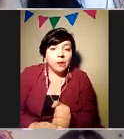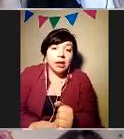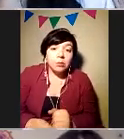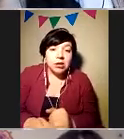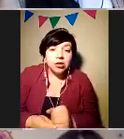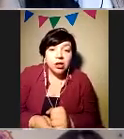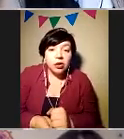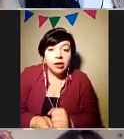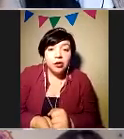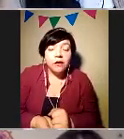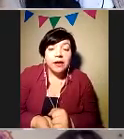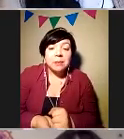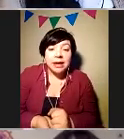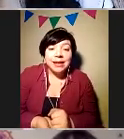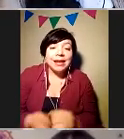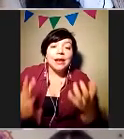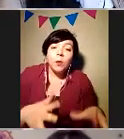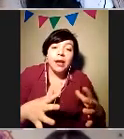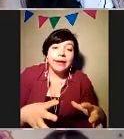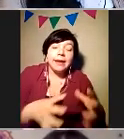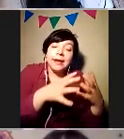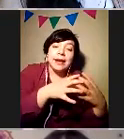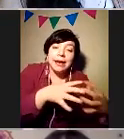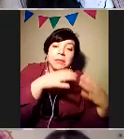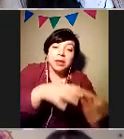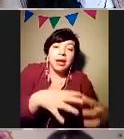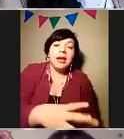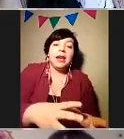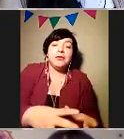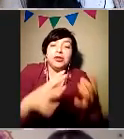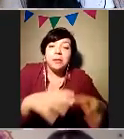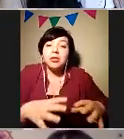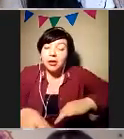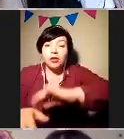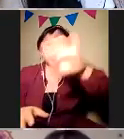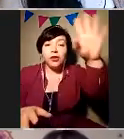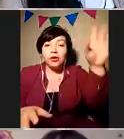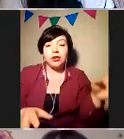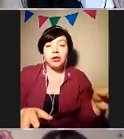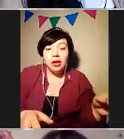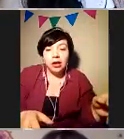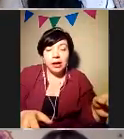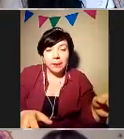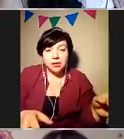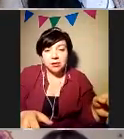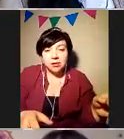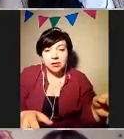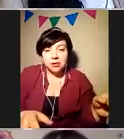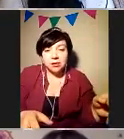medios digitales, los órganos gubernamentales que regulan legalmente el funcionamiento de todos los otros